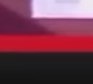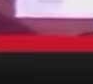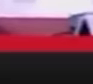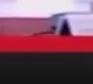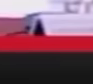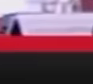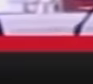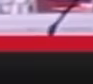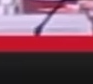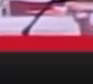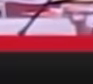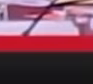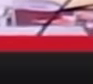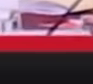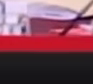permíteme